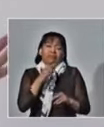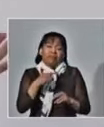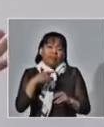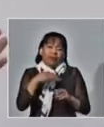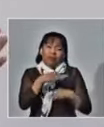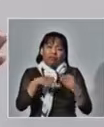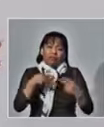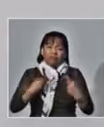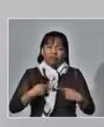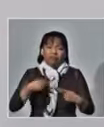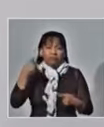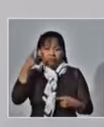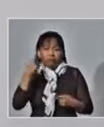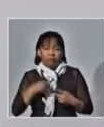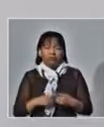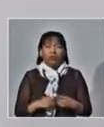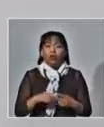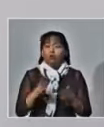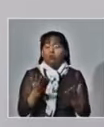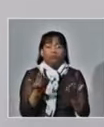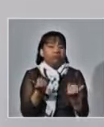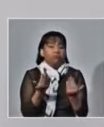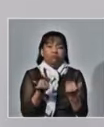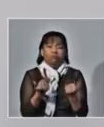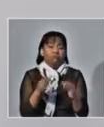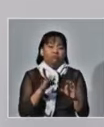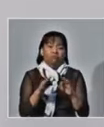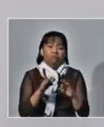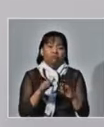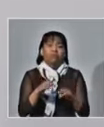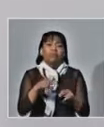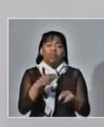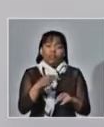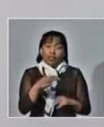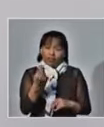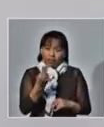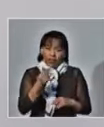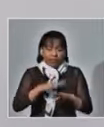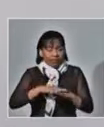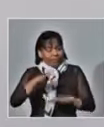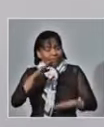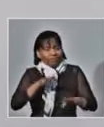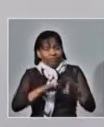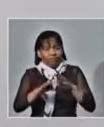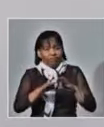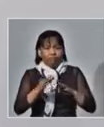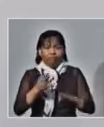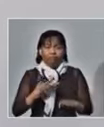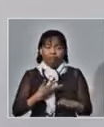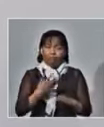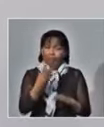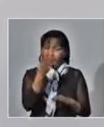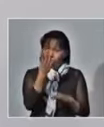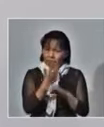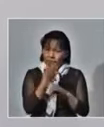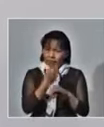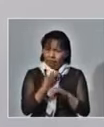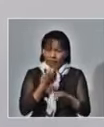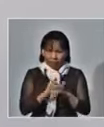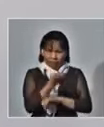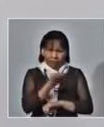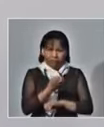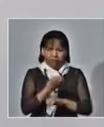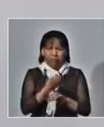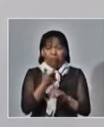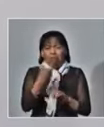empleo suficiente y la gente requiere de más trabajo. Somos el cuarto estado con los salarios más bajos